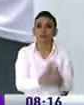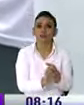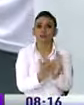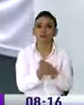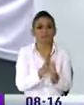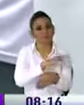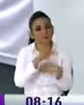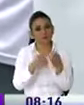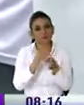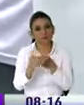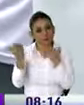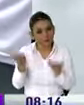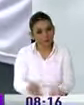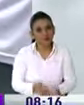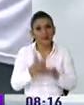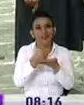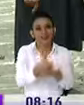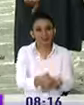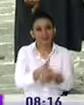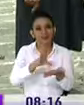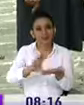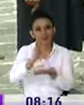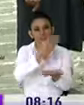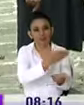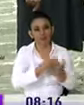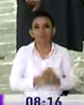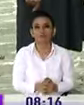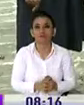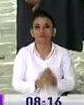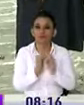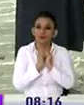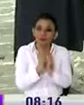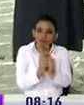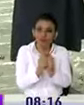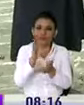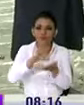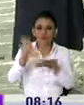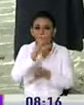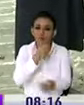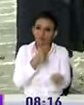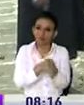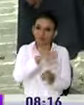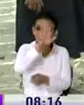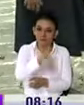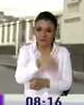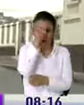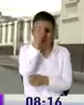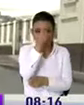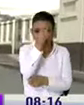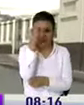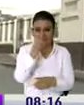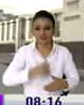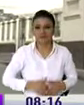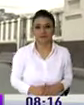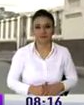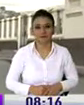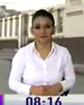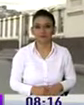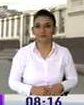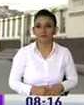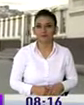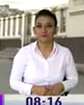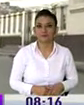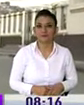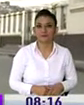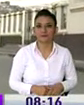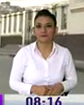todos invitados para ayudar al Madena. Juntos por el Madena, te esperamos este domingo. En Quito informó